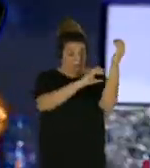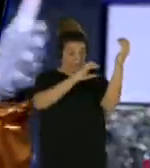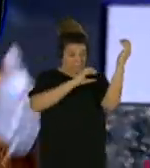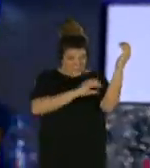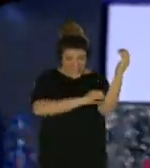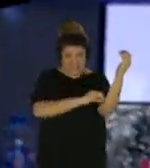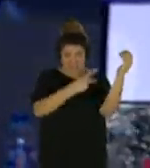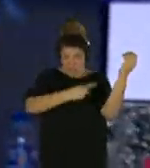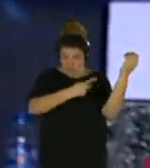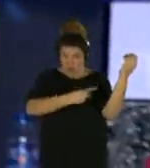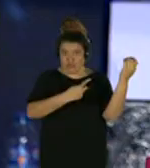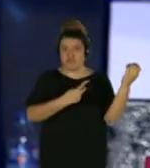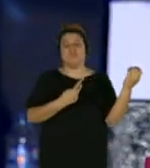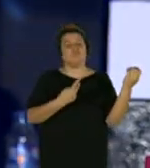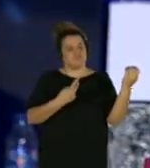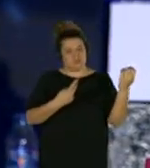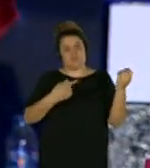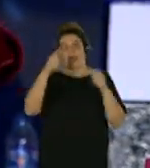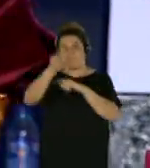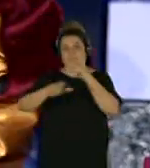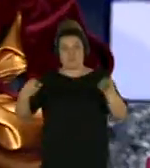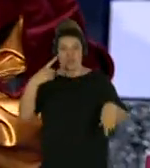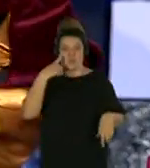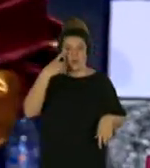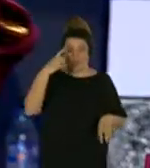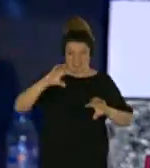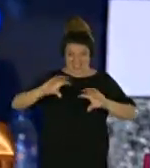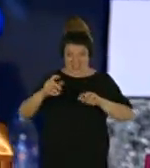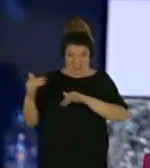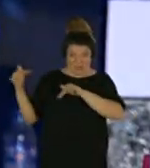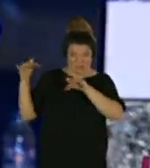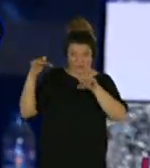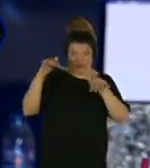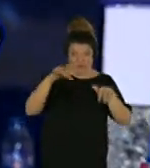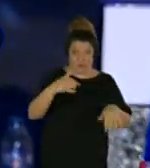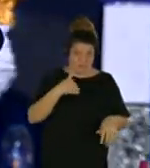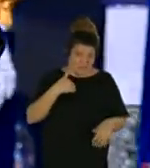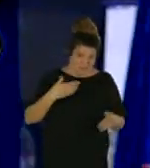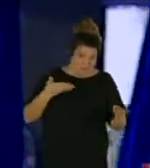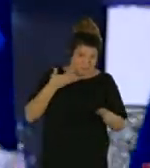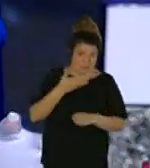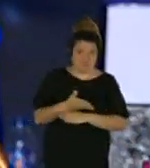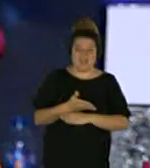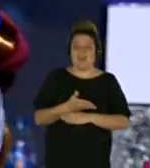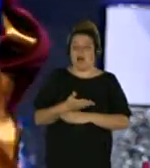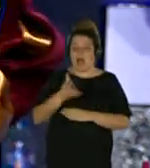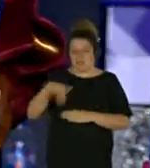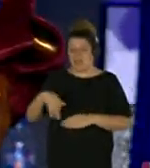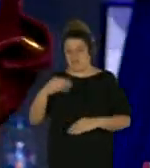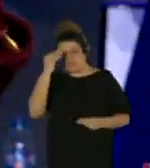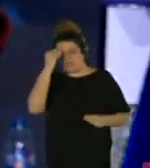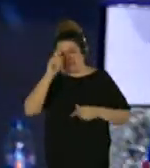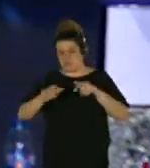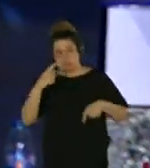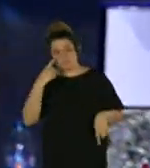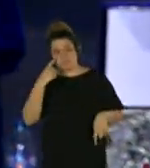mejores que todos los oyentes que estuvieron en esa radio ese día, que estuvimos Mingo Aranzi y yo, la seleccionamos y ahí está. Así que